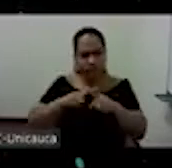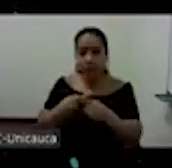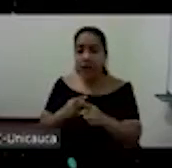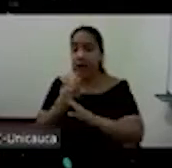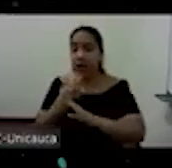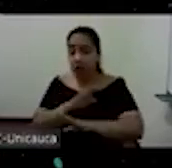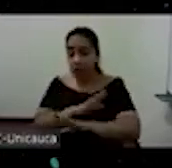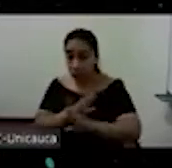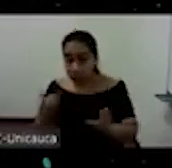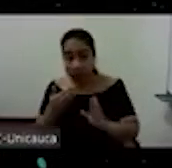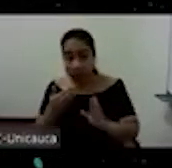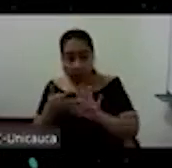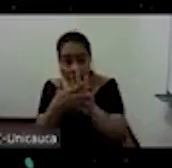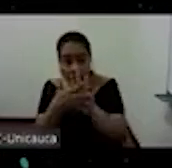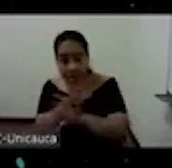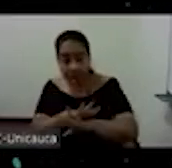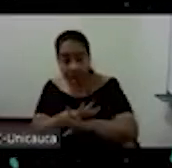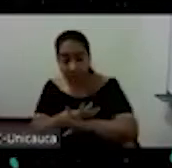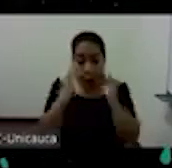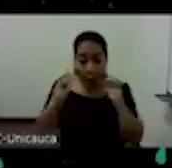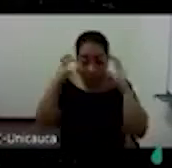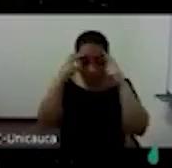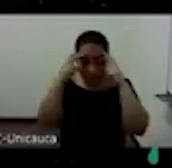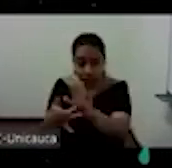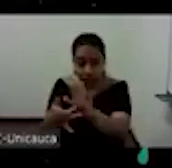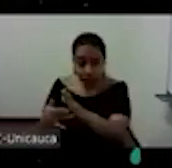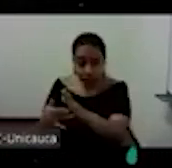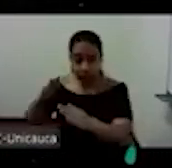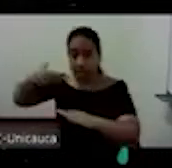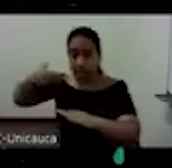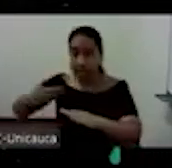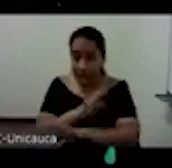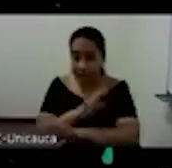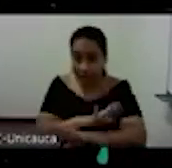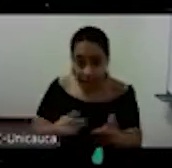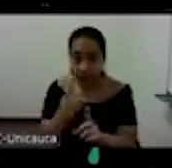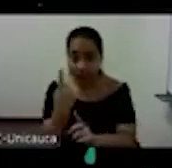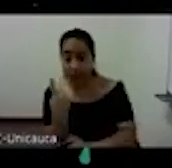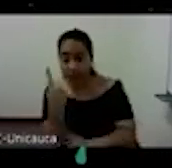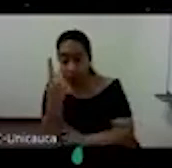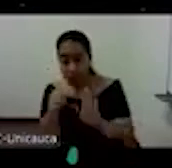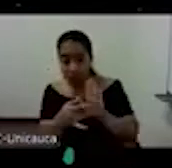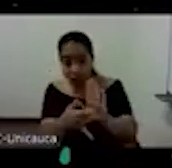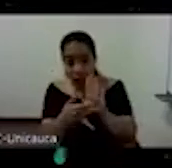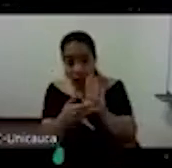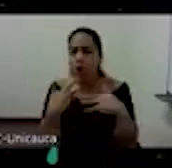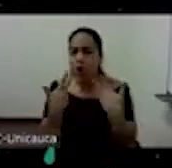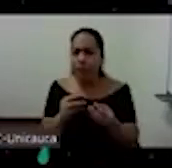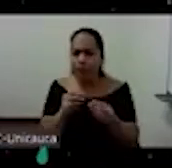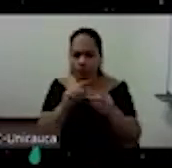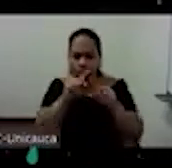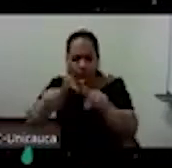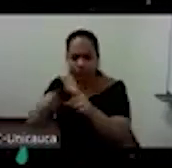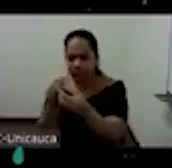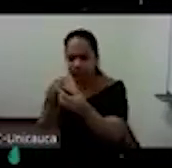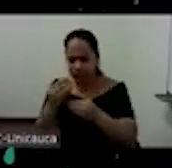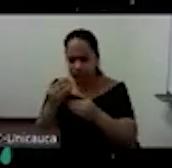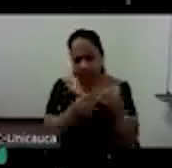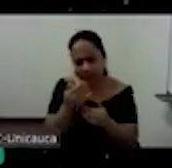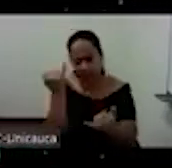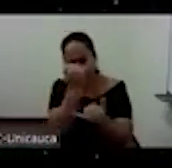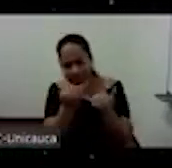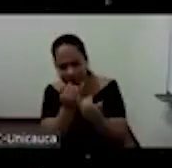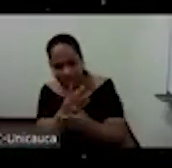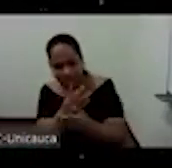agencian un tipo de conocimiento ancestral con matices políticos, a través de diferentes procesos de